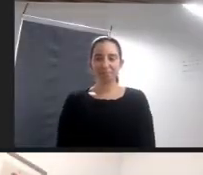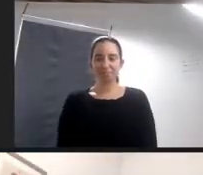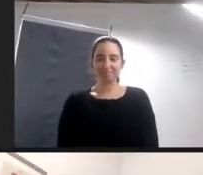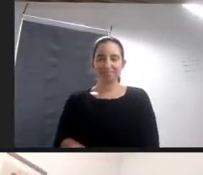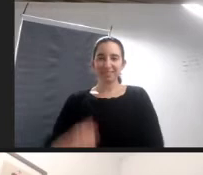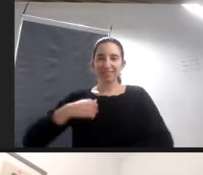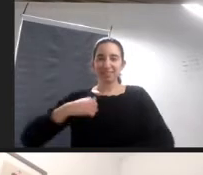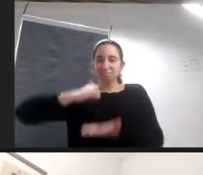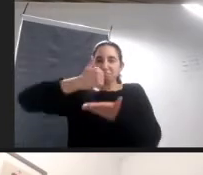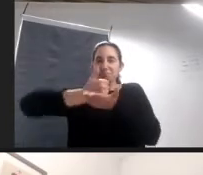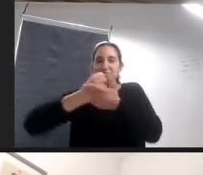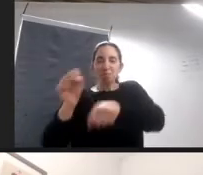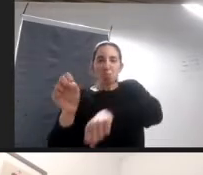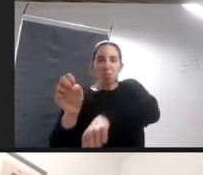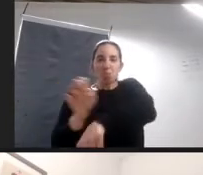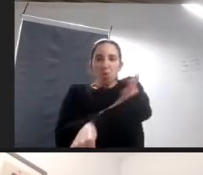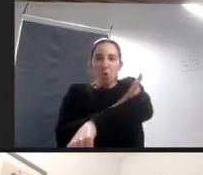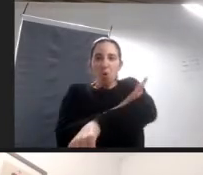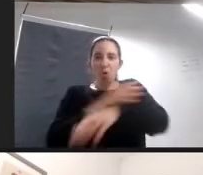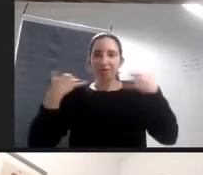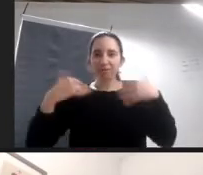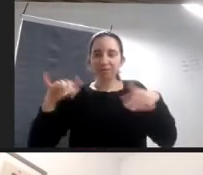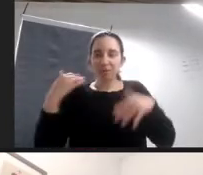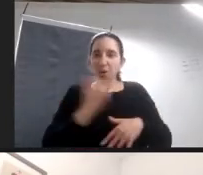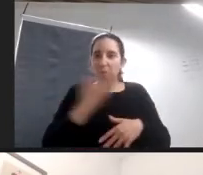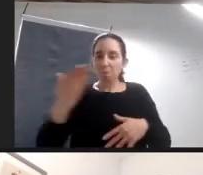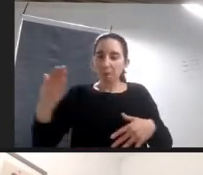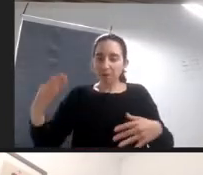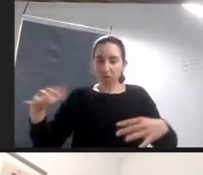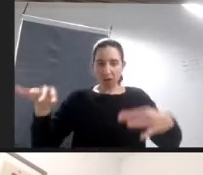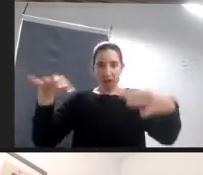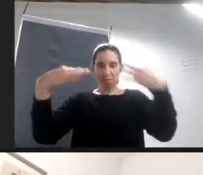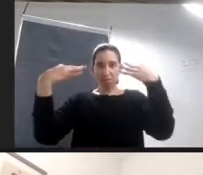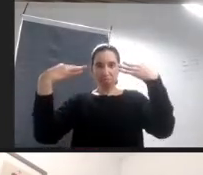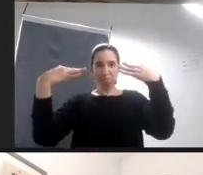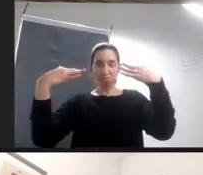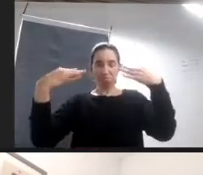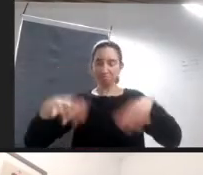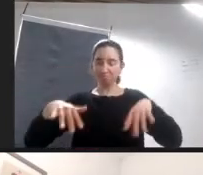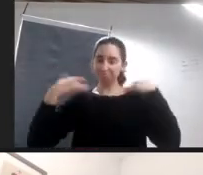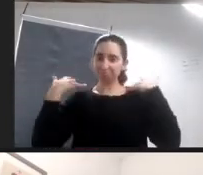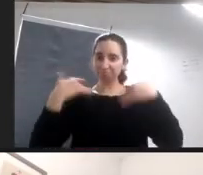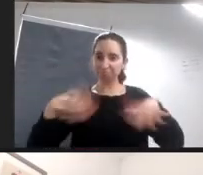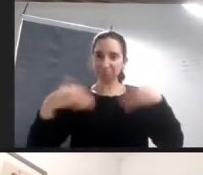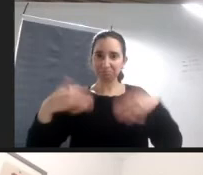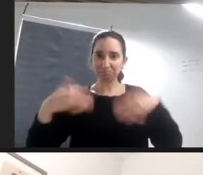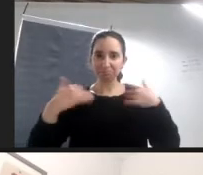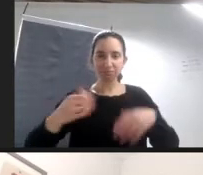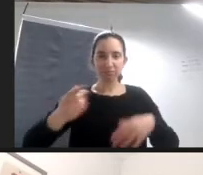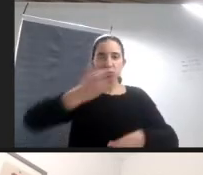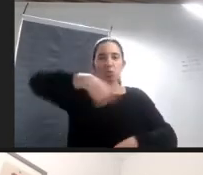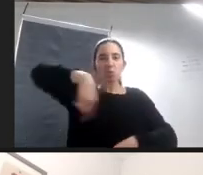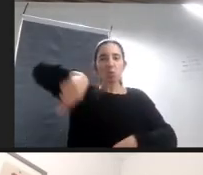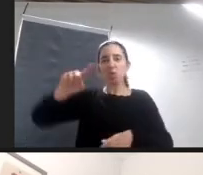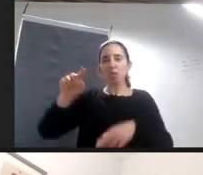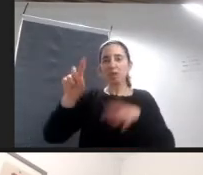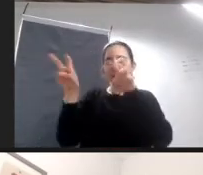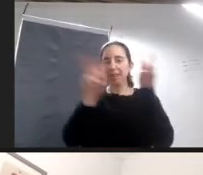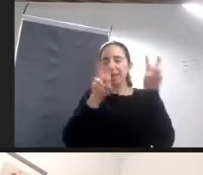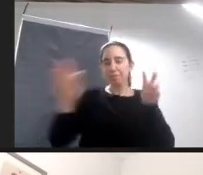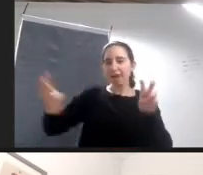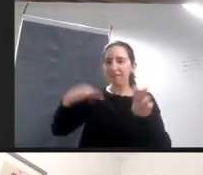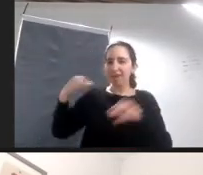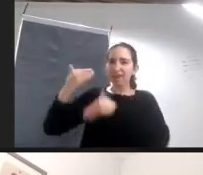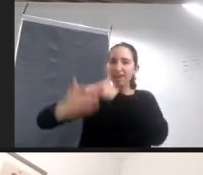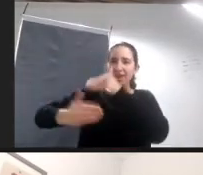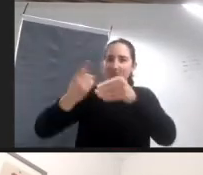muy emocionado de estar aquí, escuchado por tanta gente que comparte en gran parte el interés que me